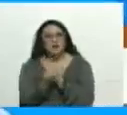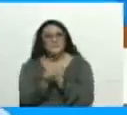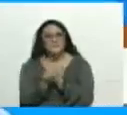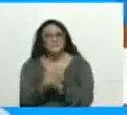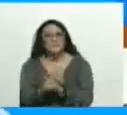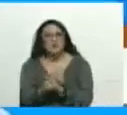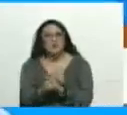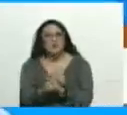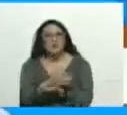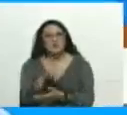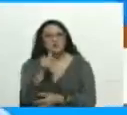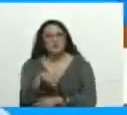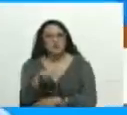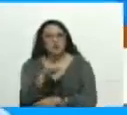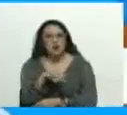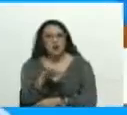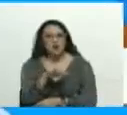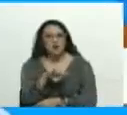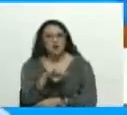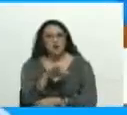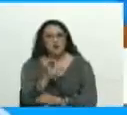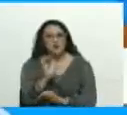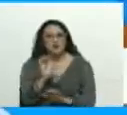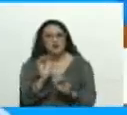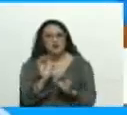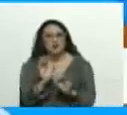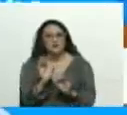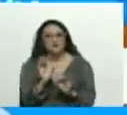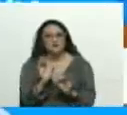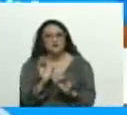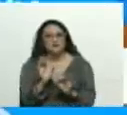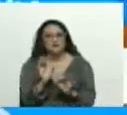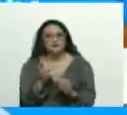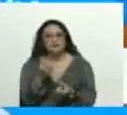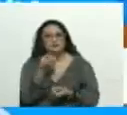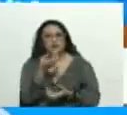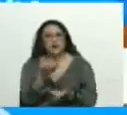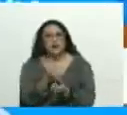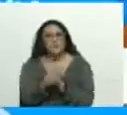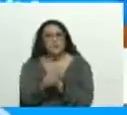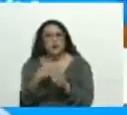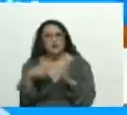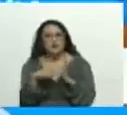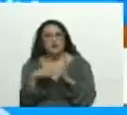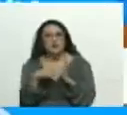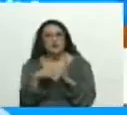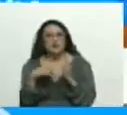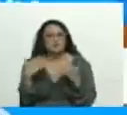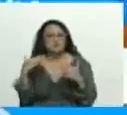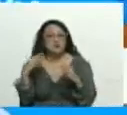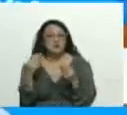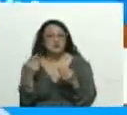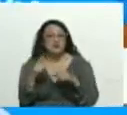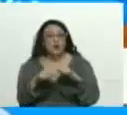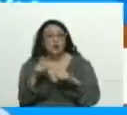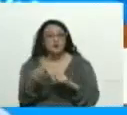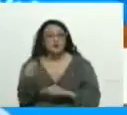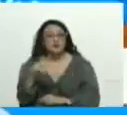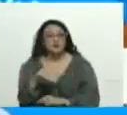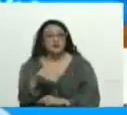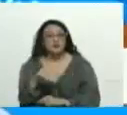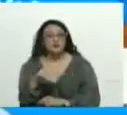que tiene por su pueblo al que por cierto también él le profesa un amor de deudas y de mil cosas Bueno entonces